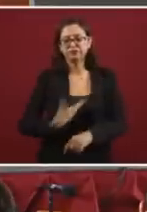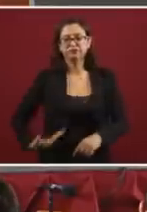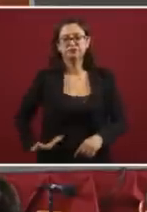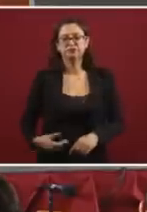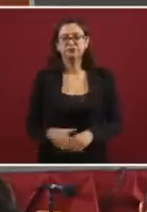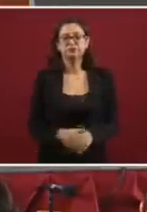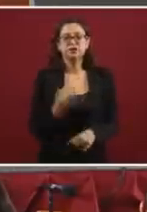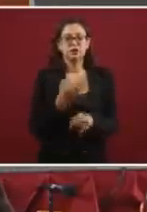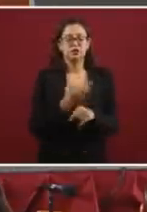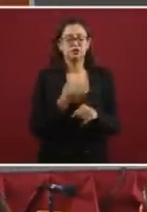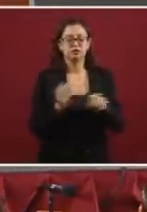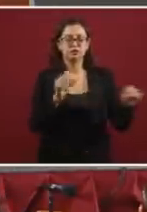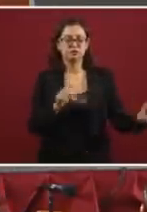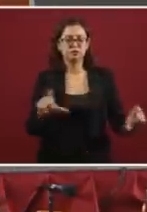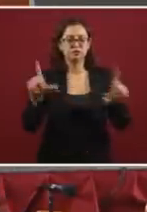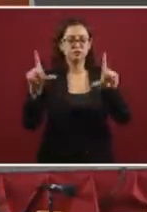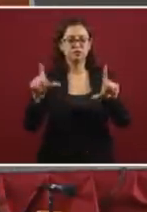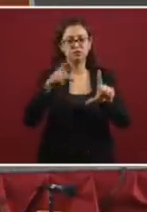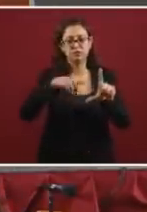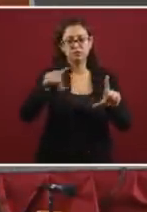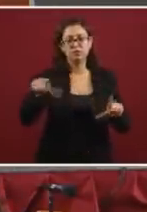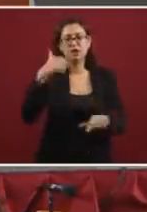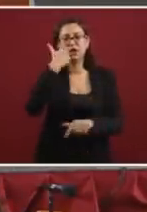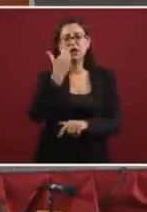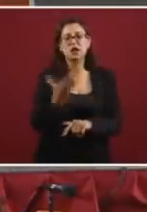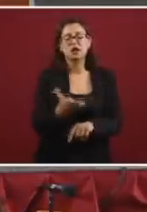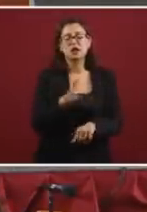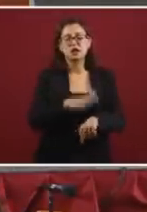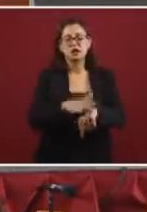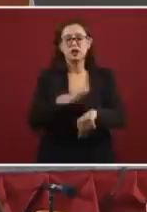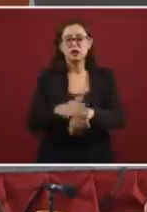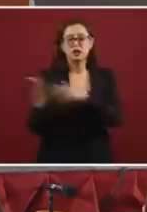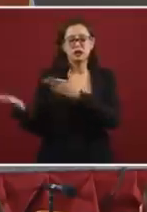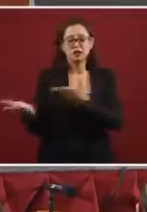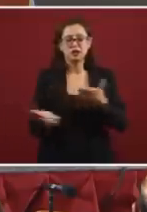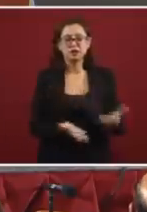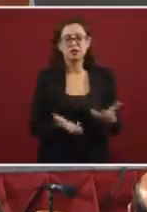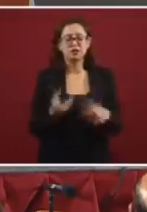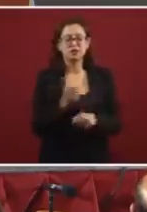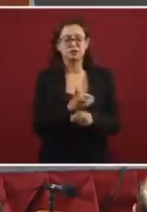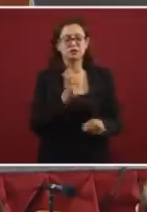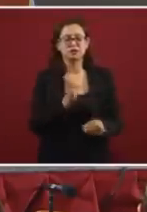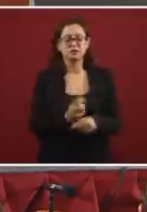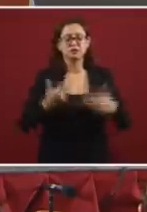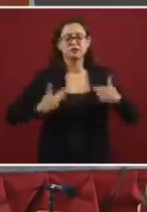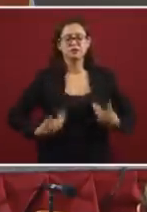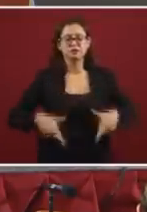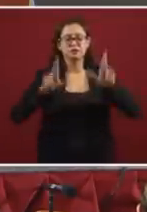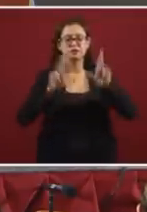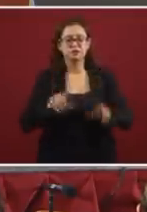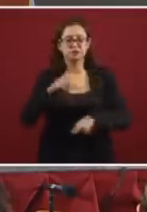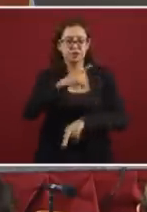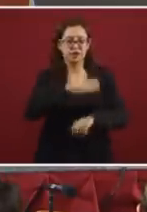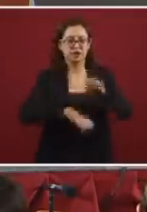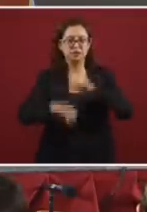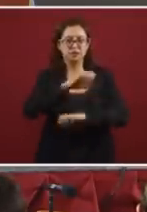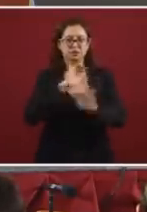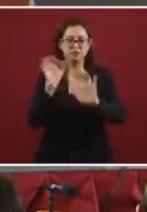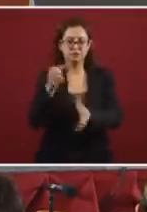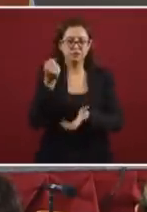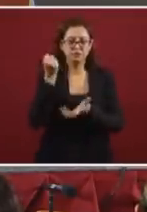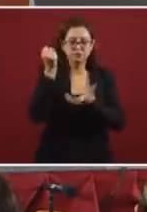gráfica quisiera invitar a un representante de los inversionistas esta inversión